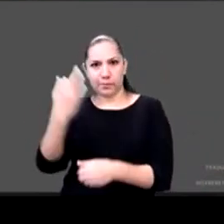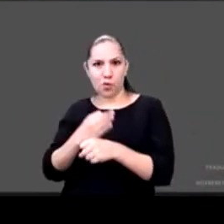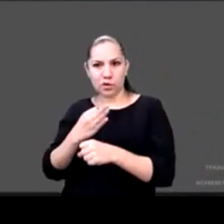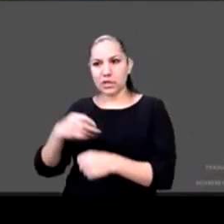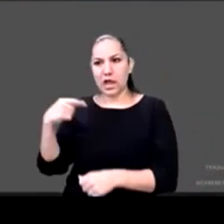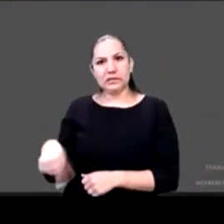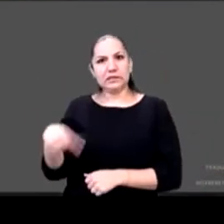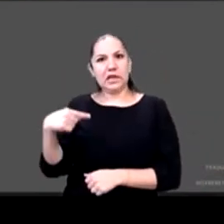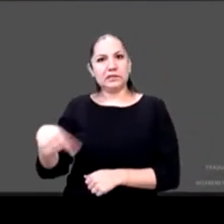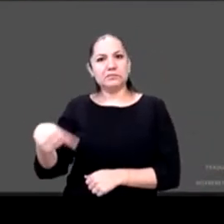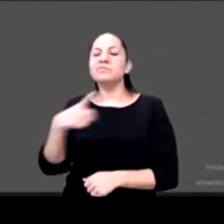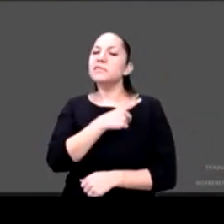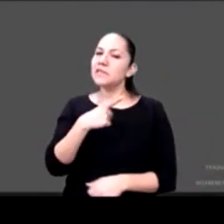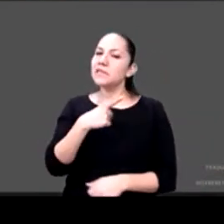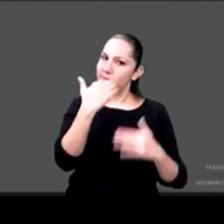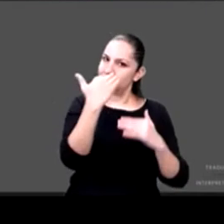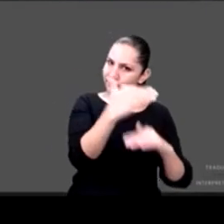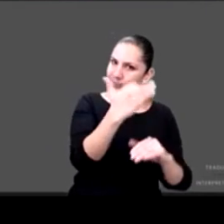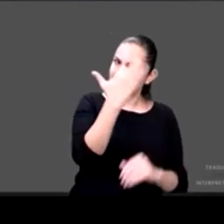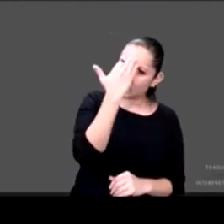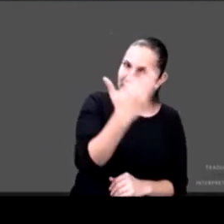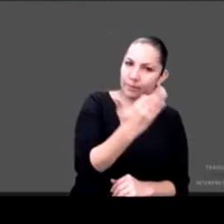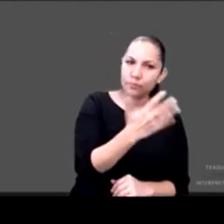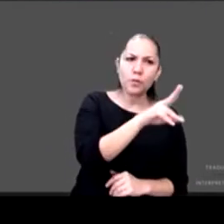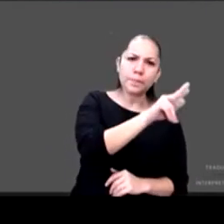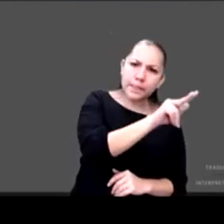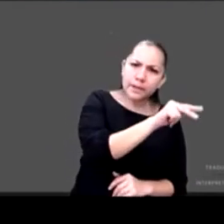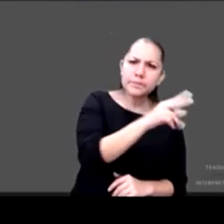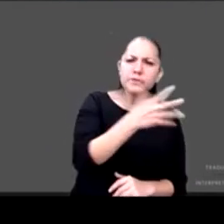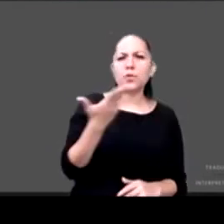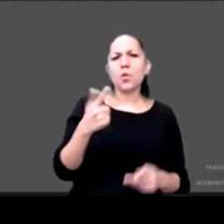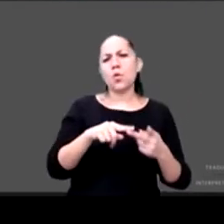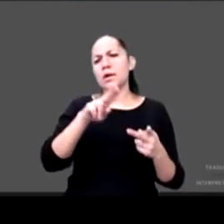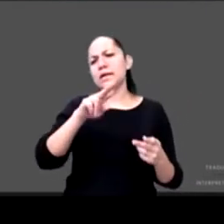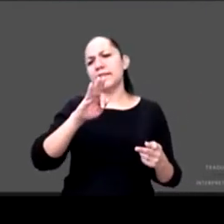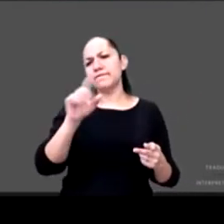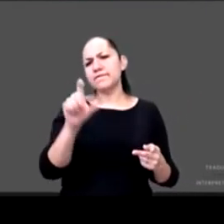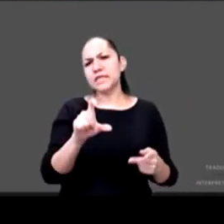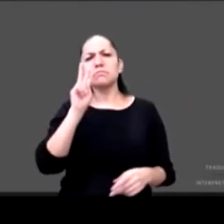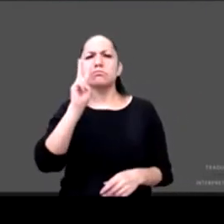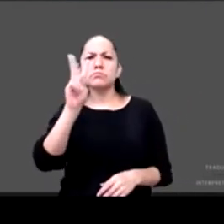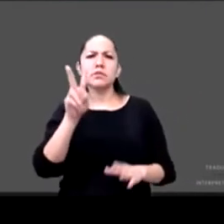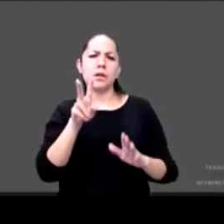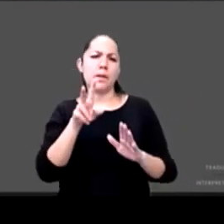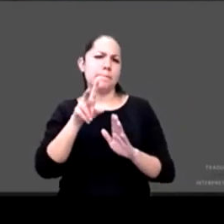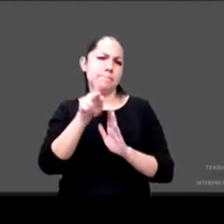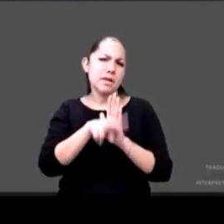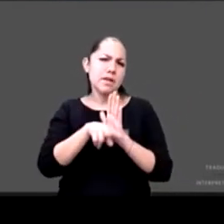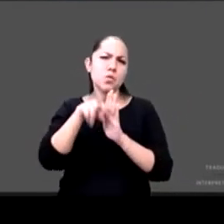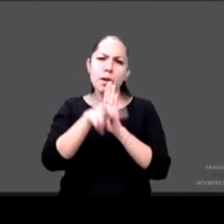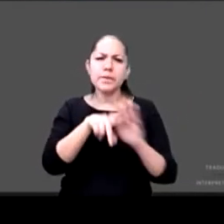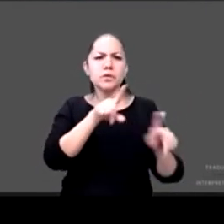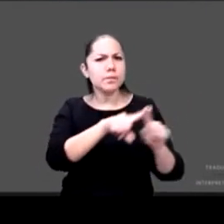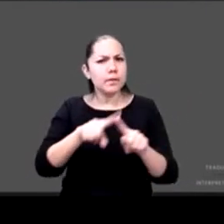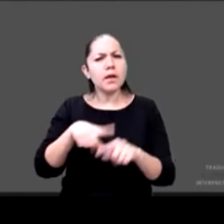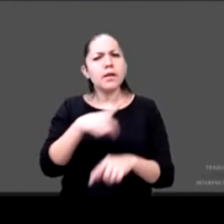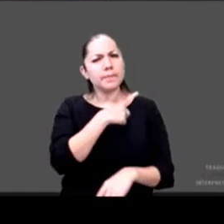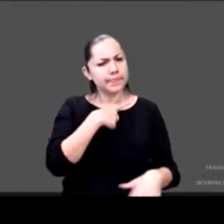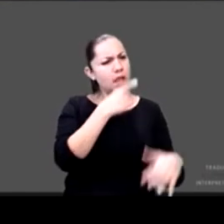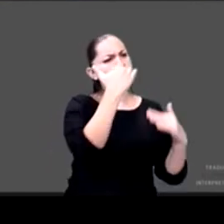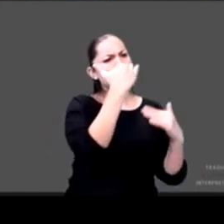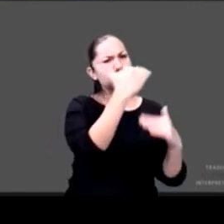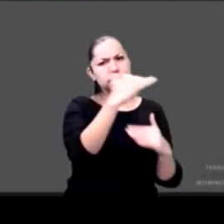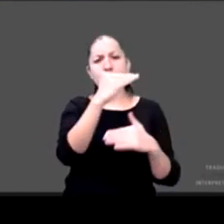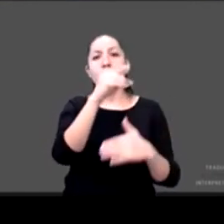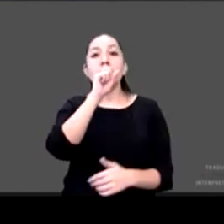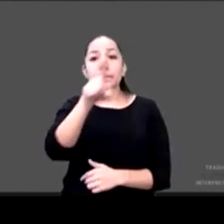pantallas, de tele, de Netflix o de lo que sea. Y vale la pena muchísimo autorregularse, chavos, chavas que están aquí, si es que nos